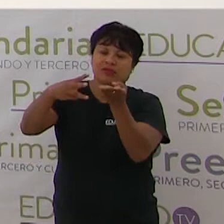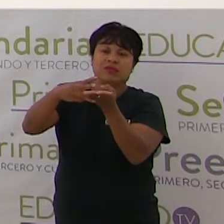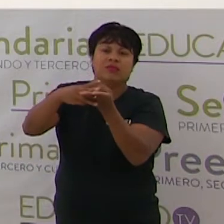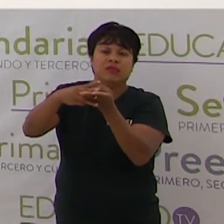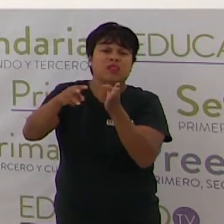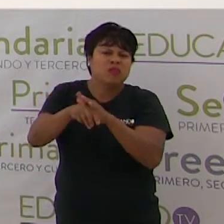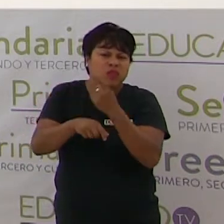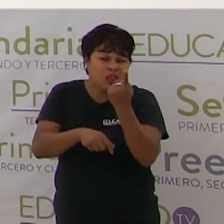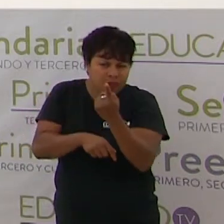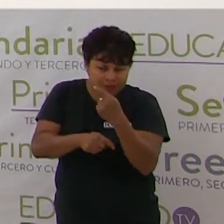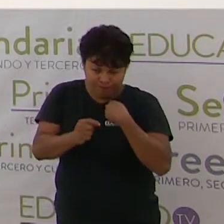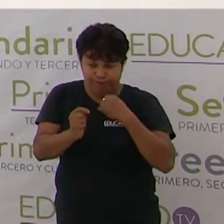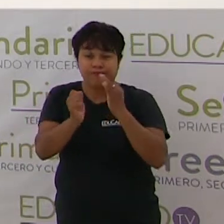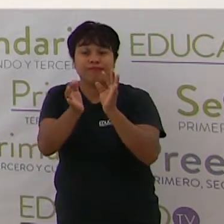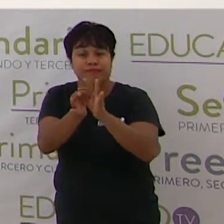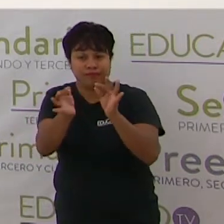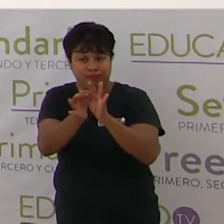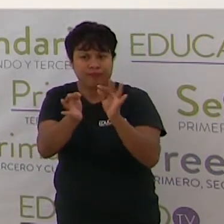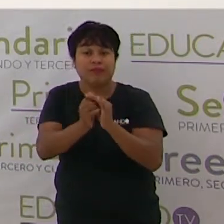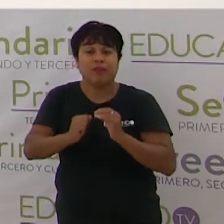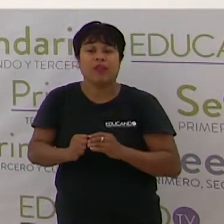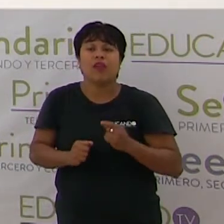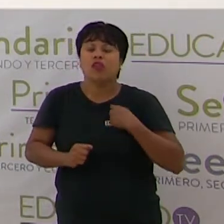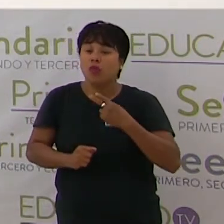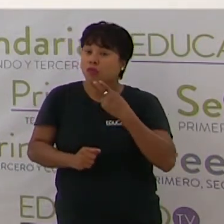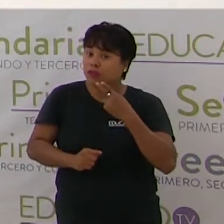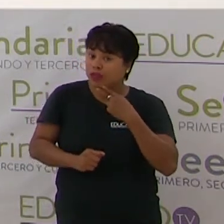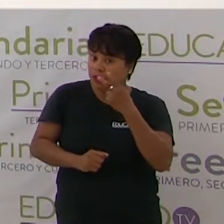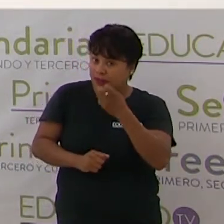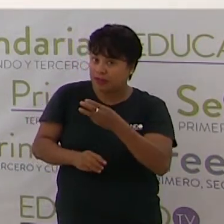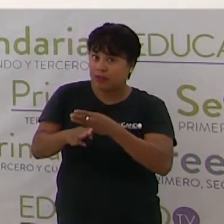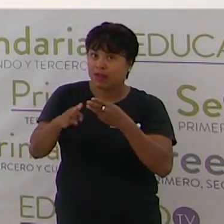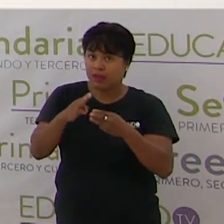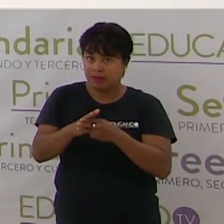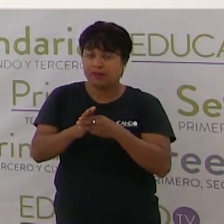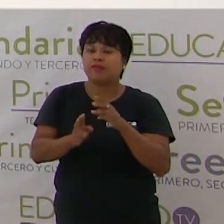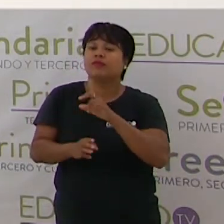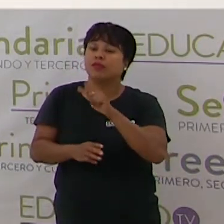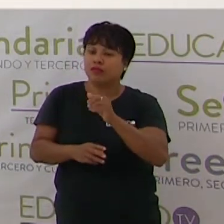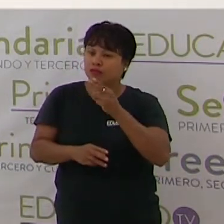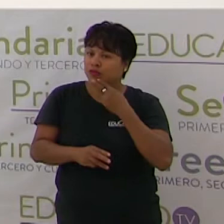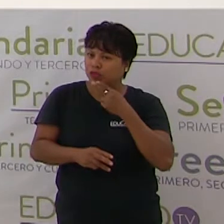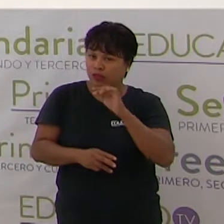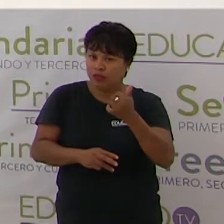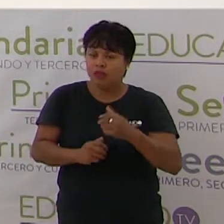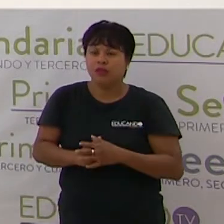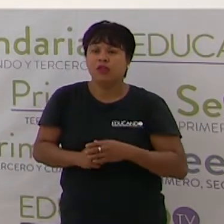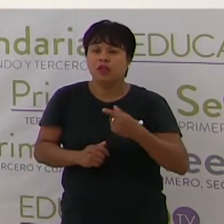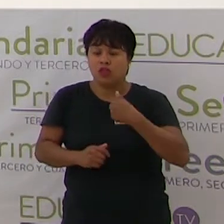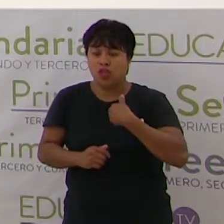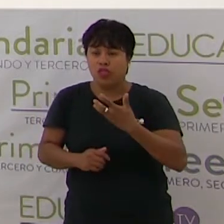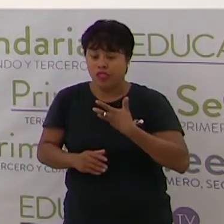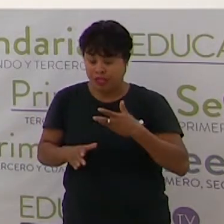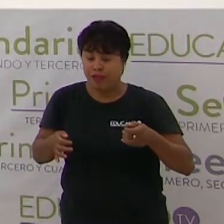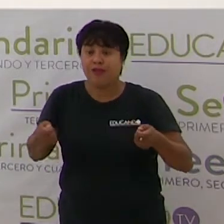este material y voy a utilizar uno más. Acá en esta bandeja tengo